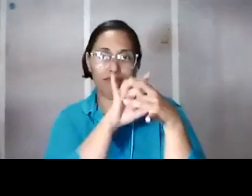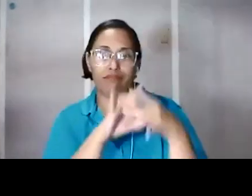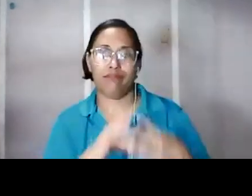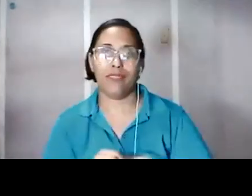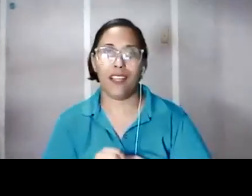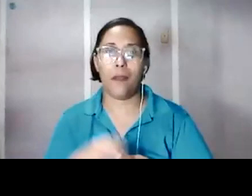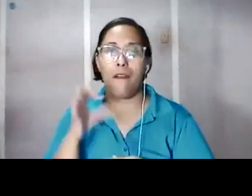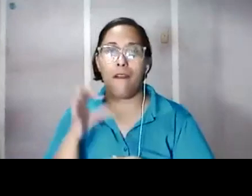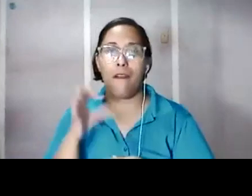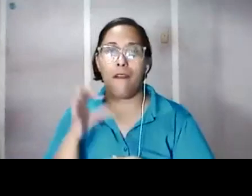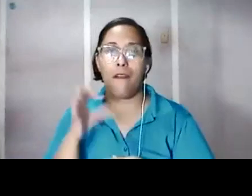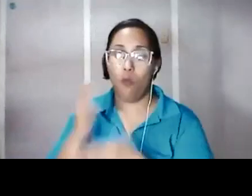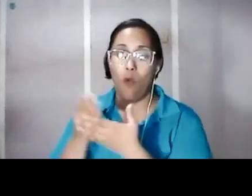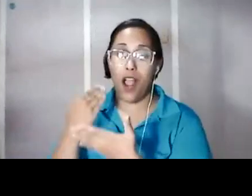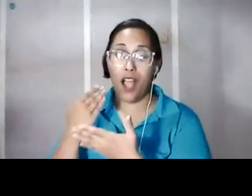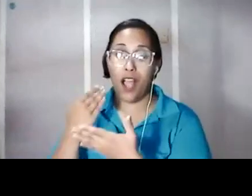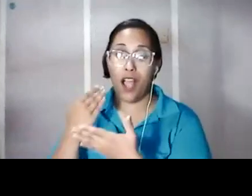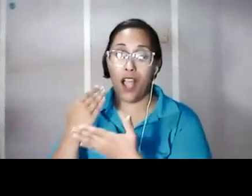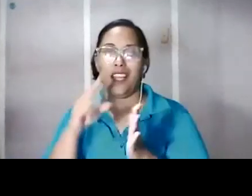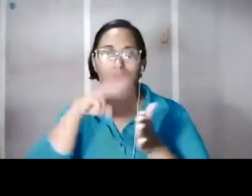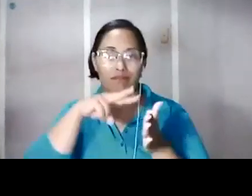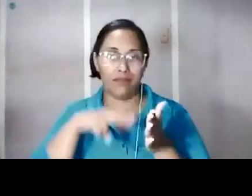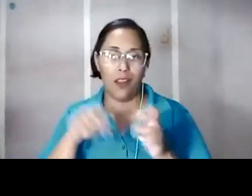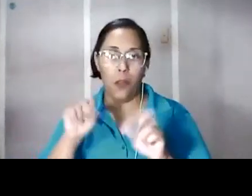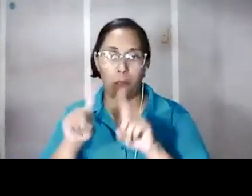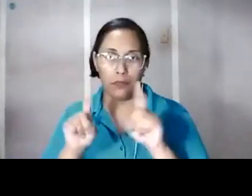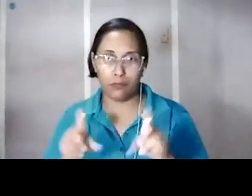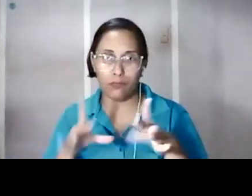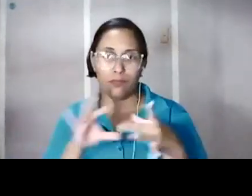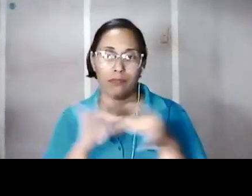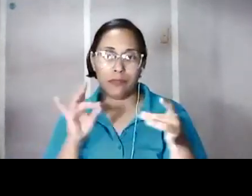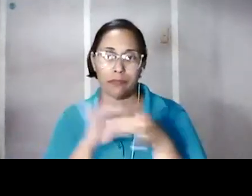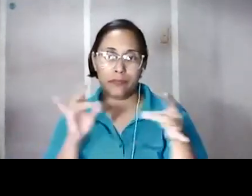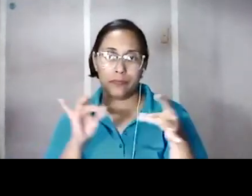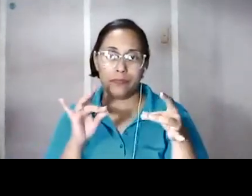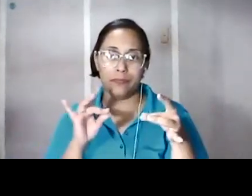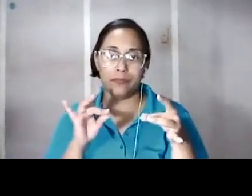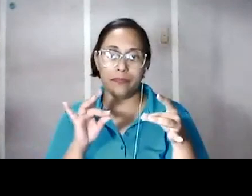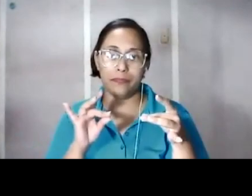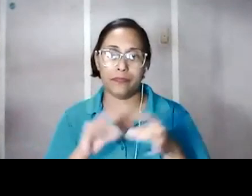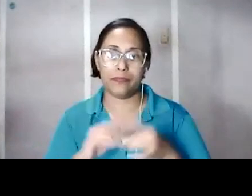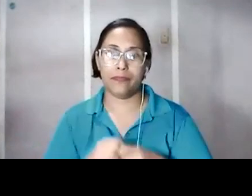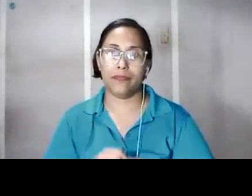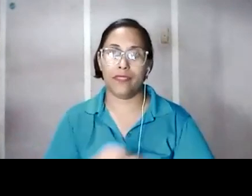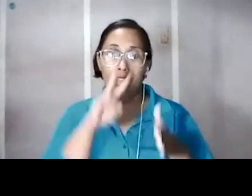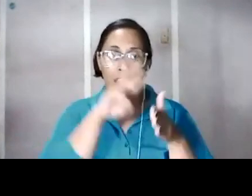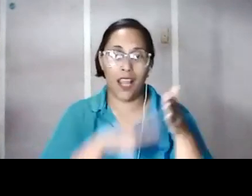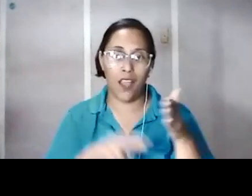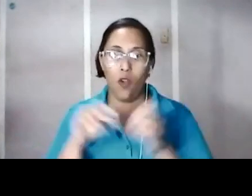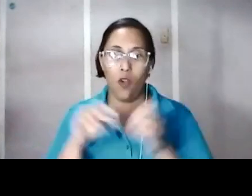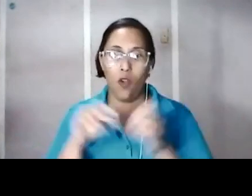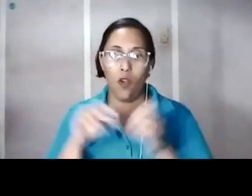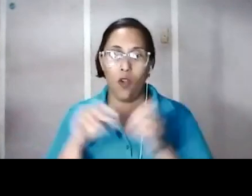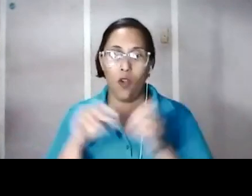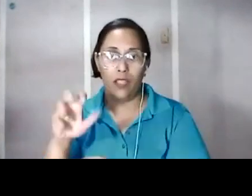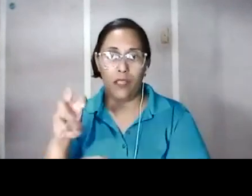de leer las preguntas que así quieran compartir y los comentarios. Así que leo los siguientes. Glorimar González,